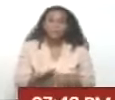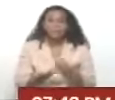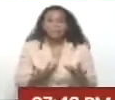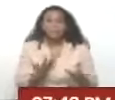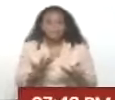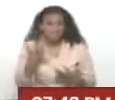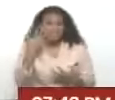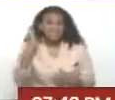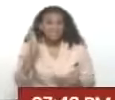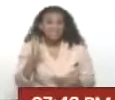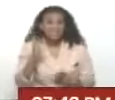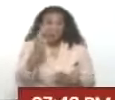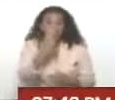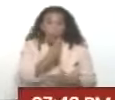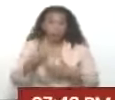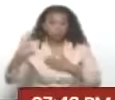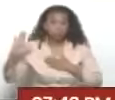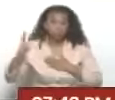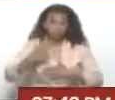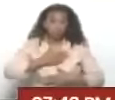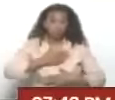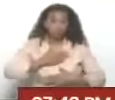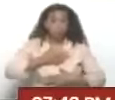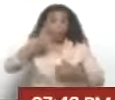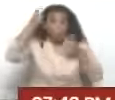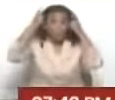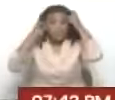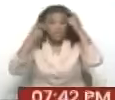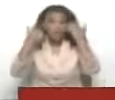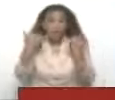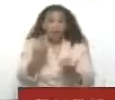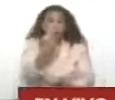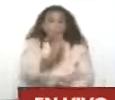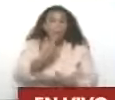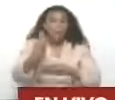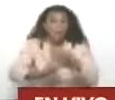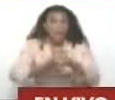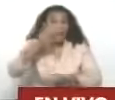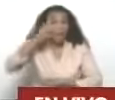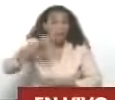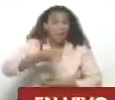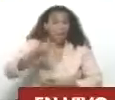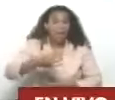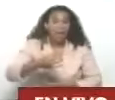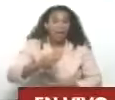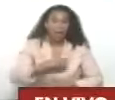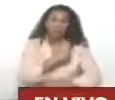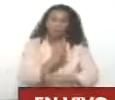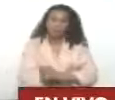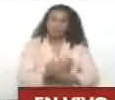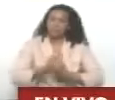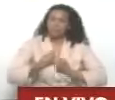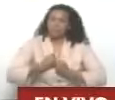ya jurar compromiso con Chávez y cumplirlo da una fuerza ya.